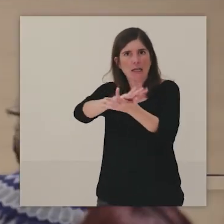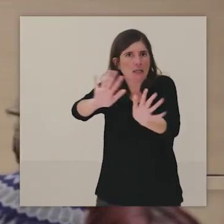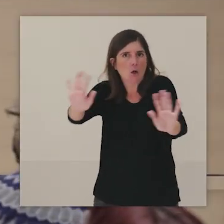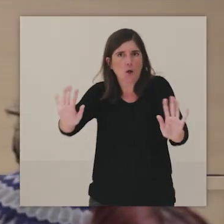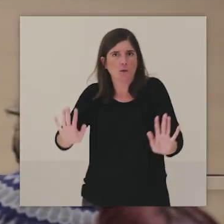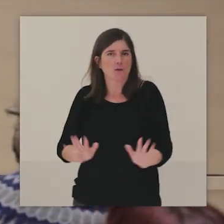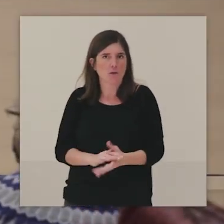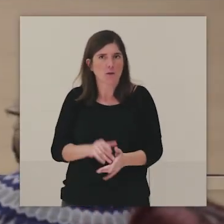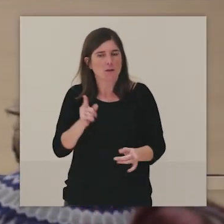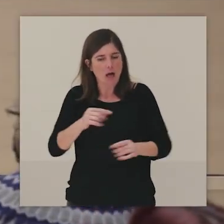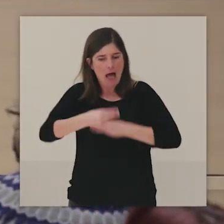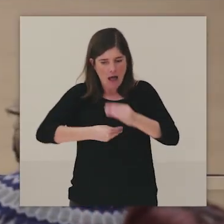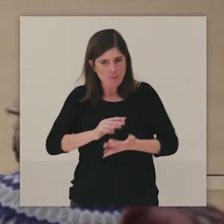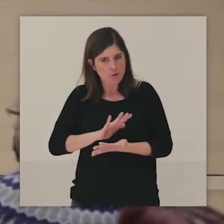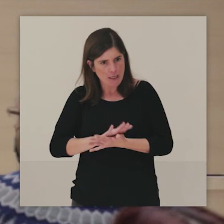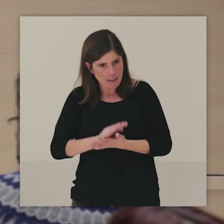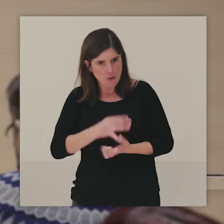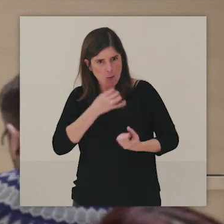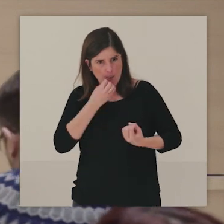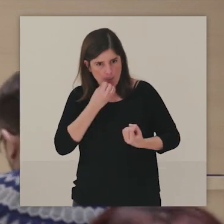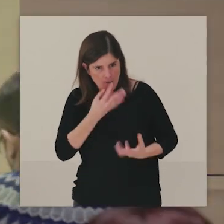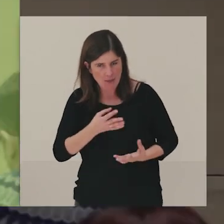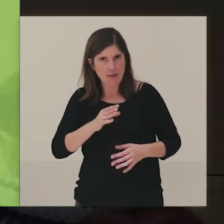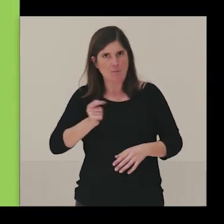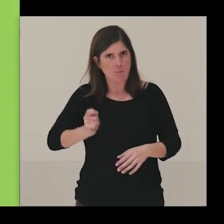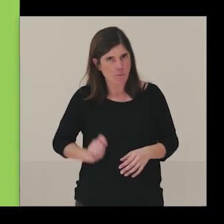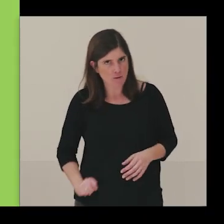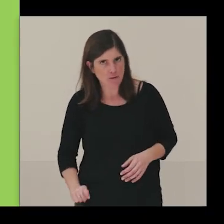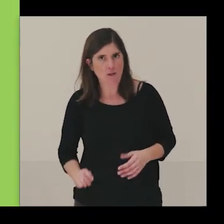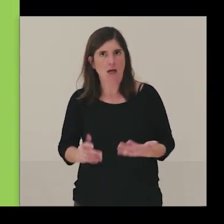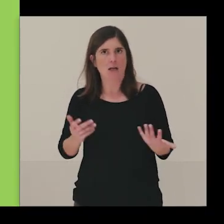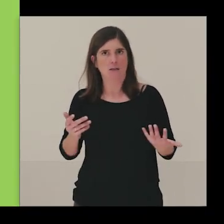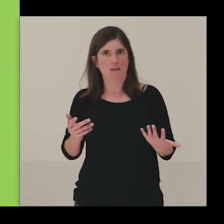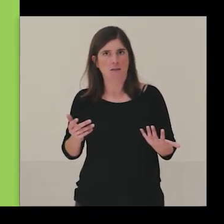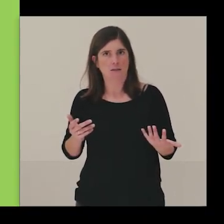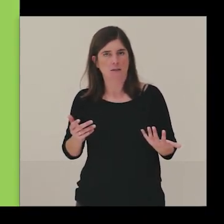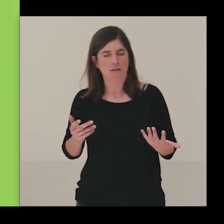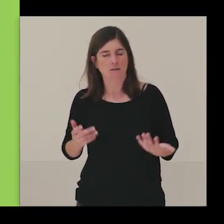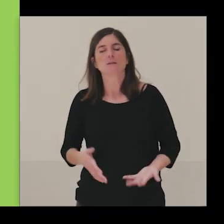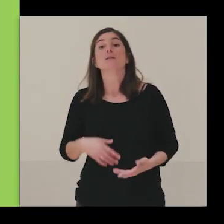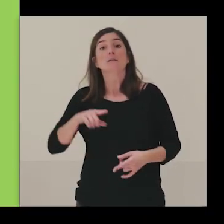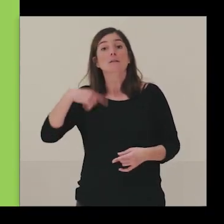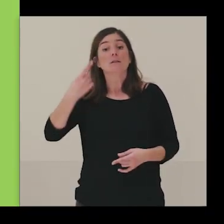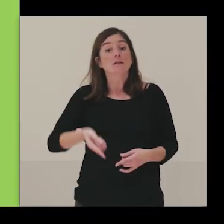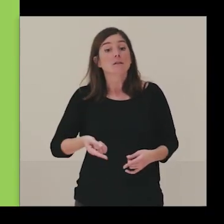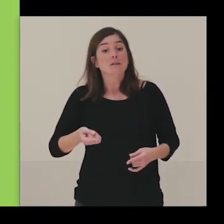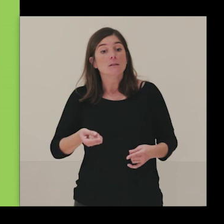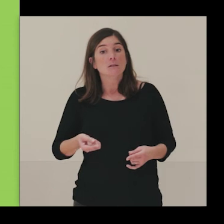un poco take it easy, ¿no? Un poco de relajación. Entonces, decidan las actividades y herramientas. Y